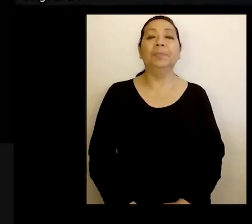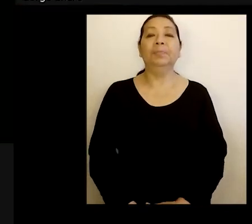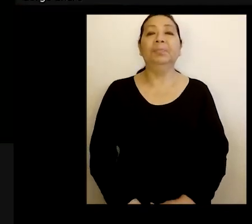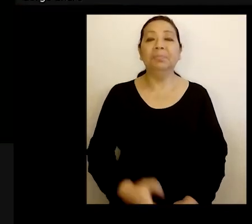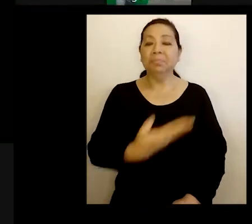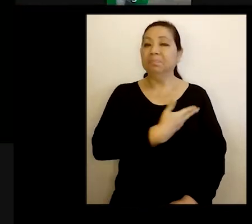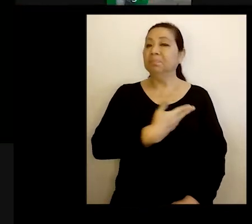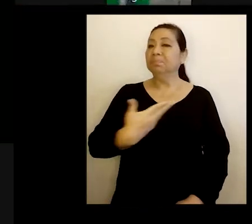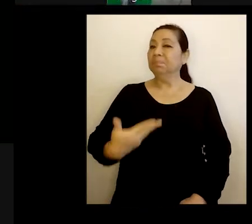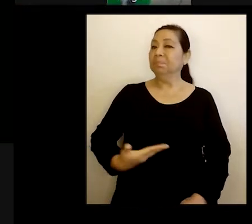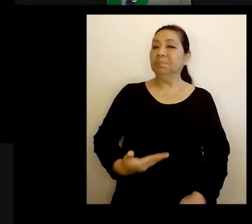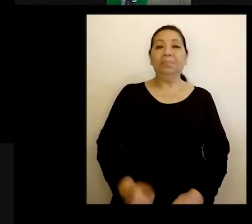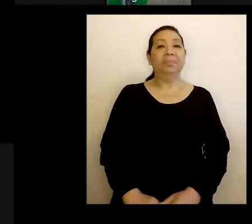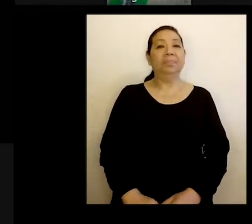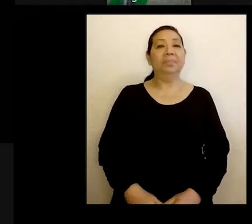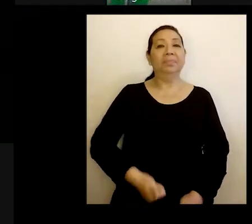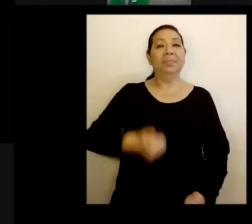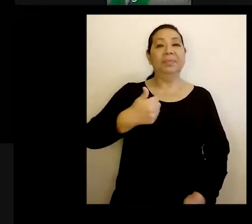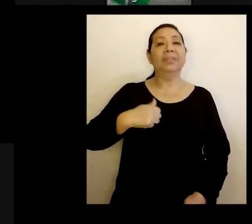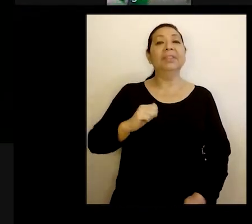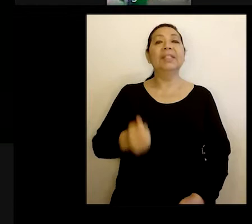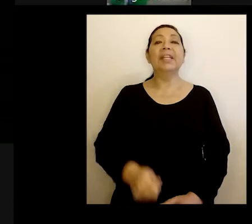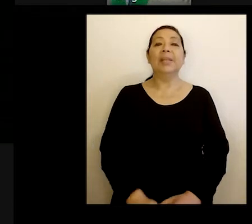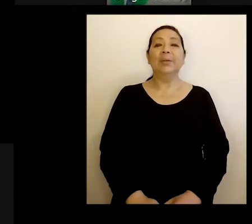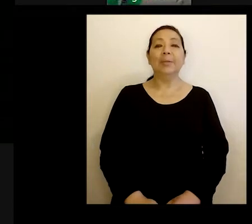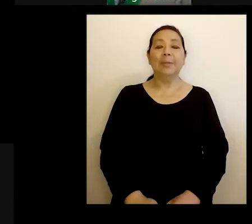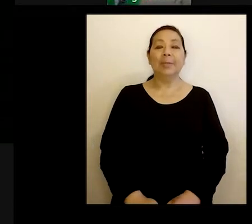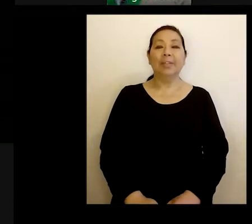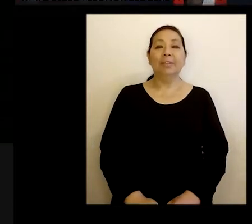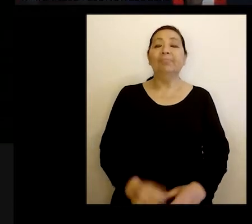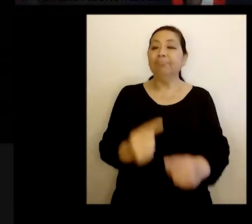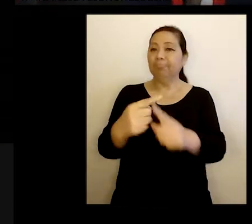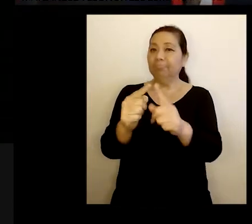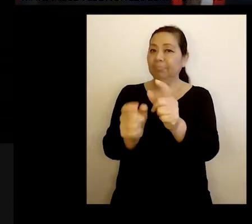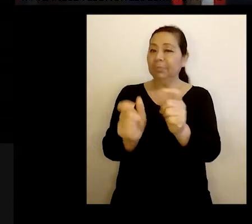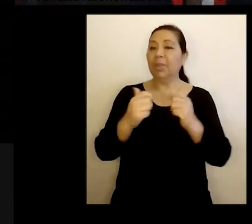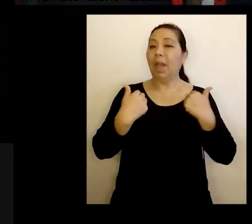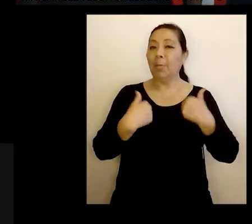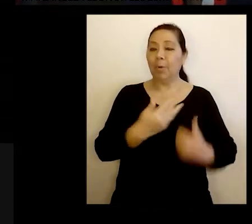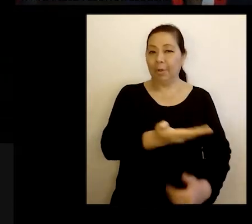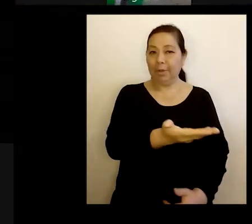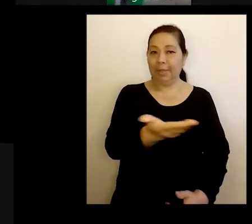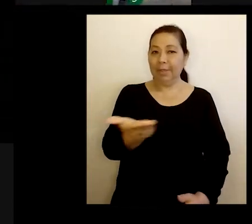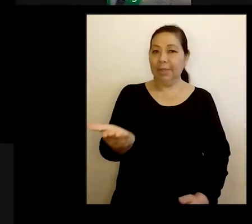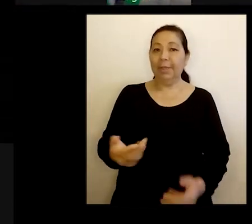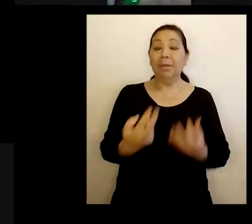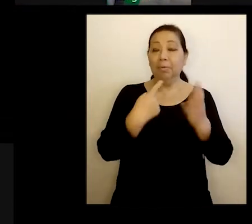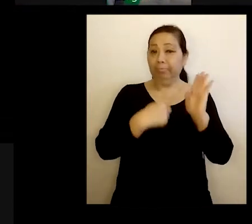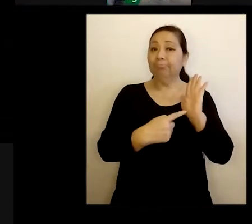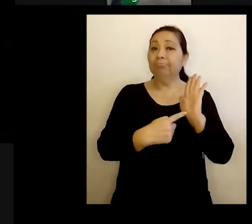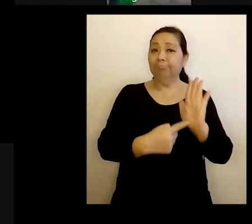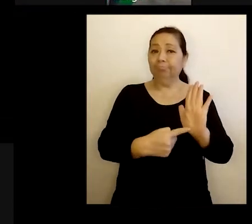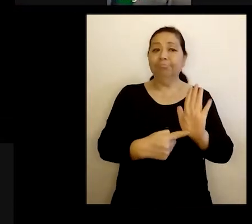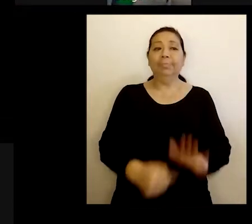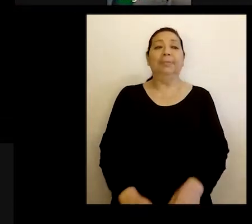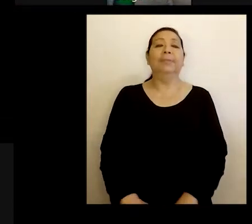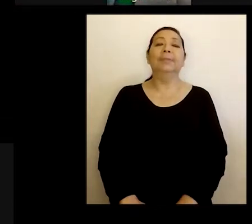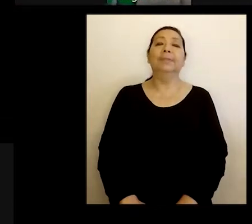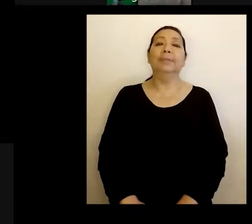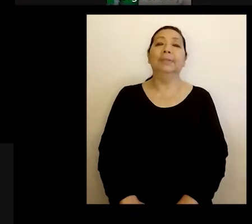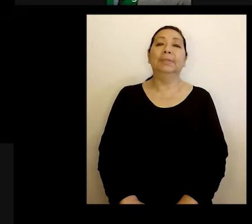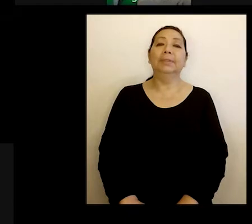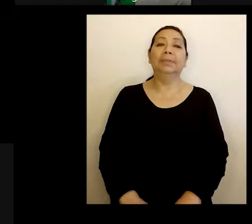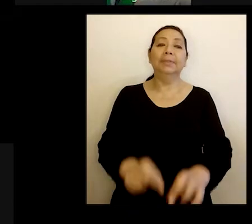Señor presidente, señores magistrados y queridos colegas, tal como aparece en autos,